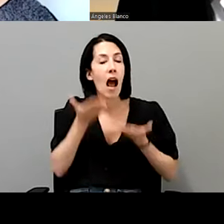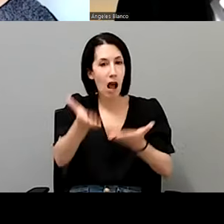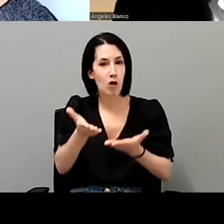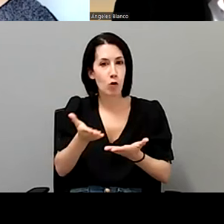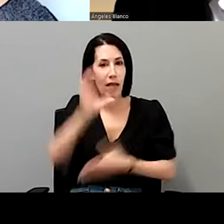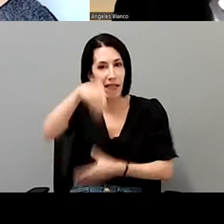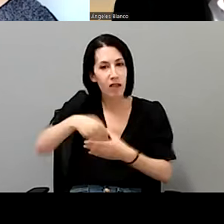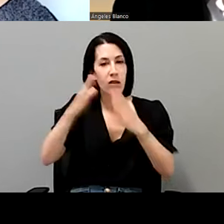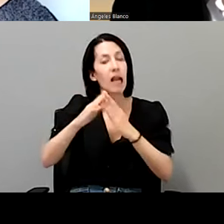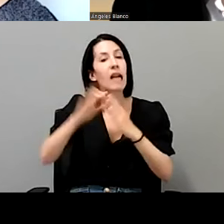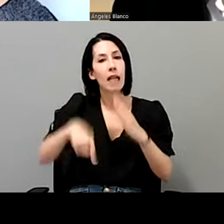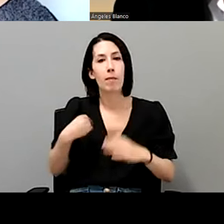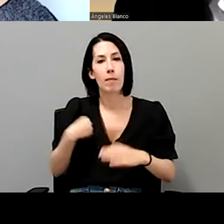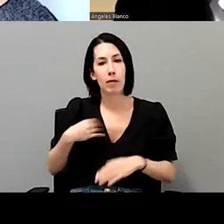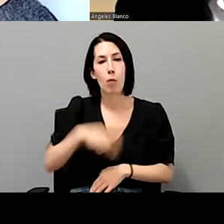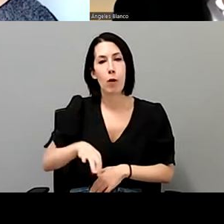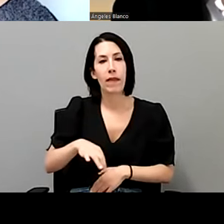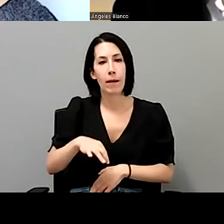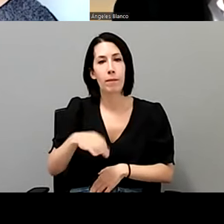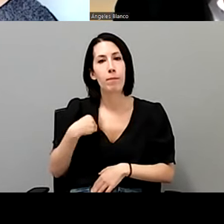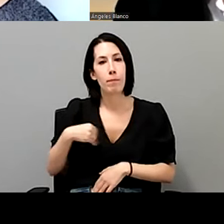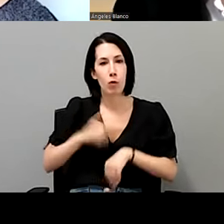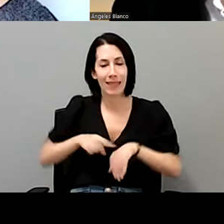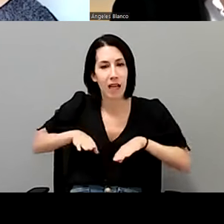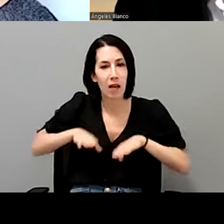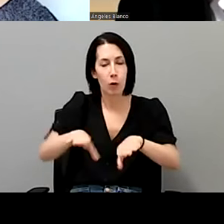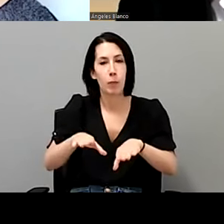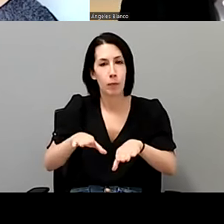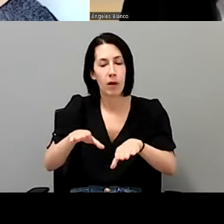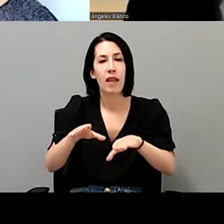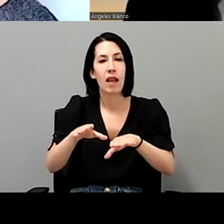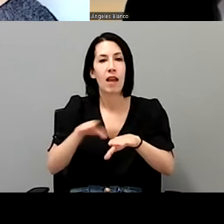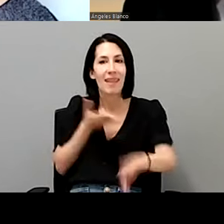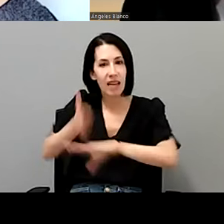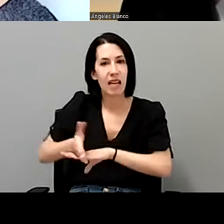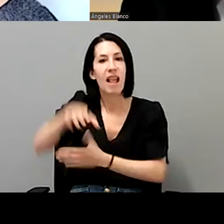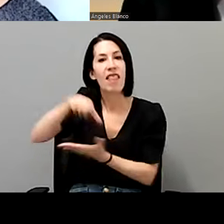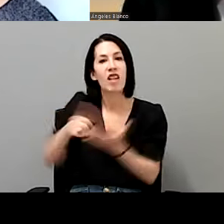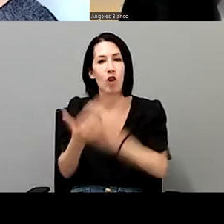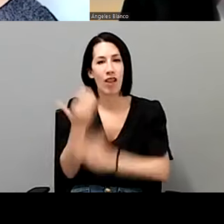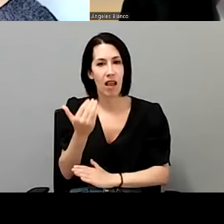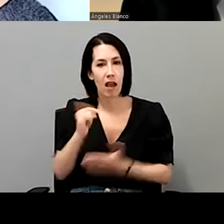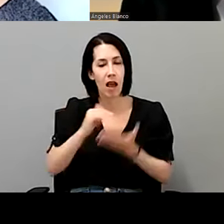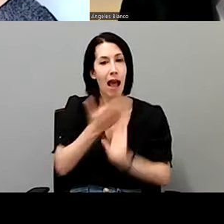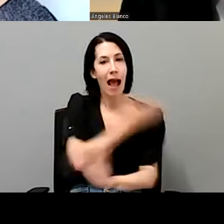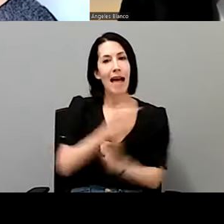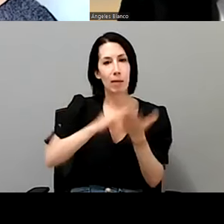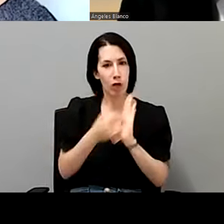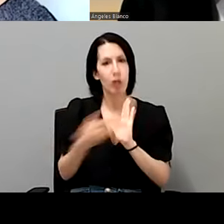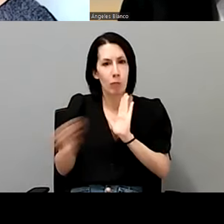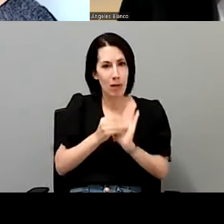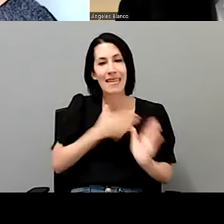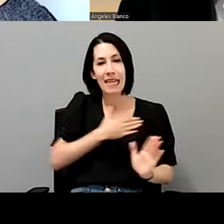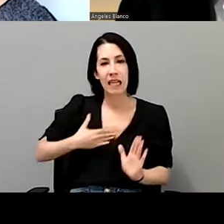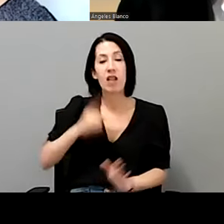compatible con la asistencia al centro de día en el anteproyecto. Vale, te lo digo para que lo sepas, que acabo de leer tu comentario.